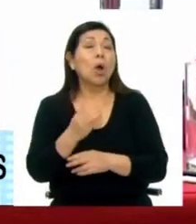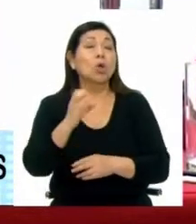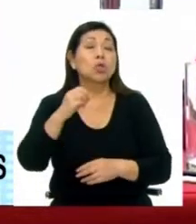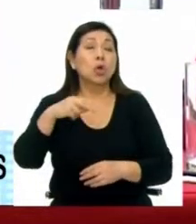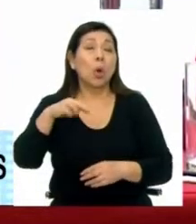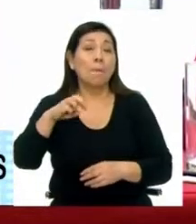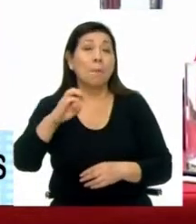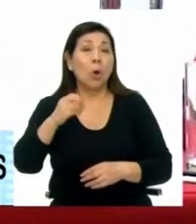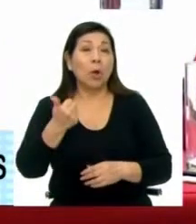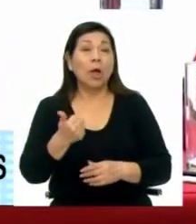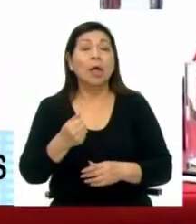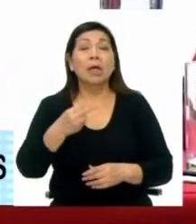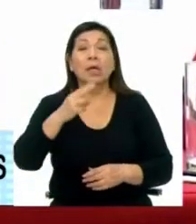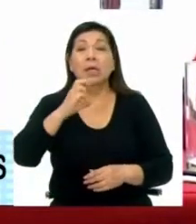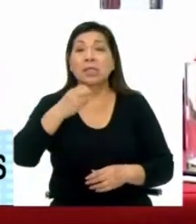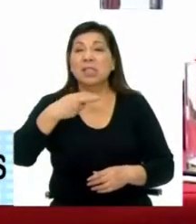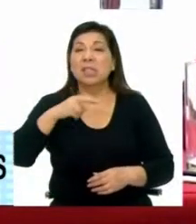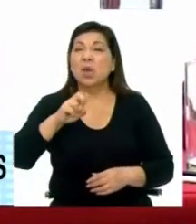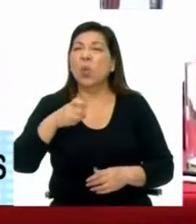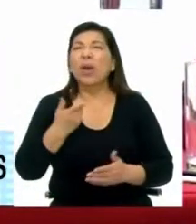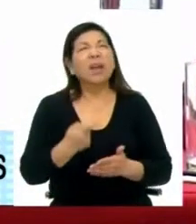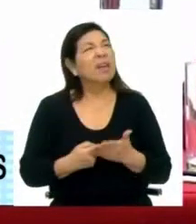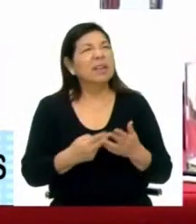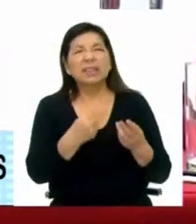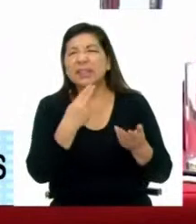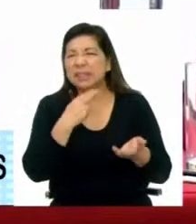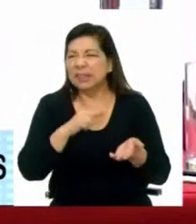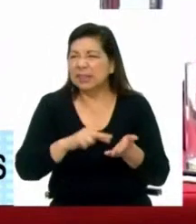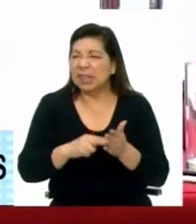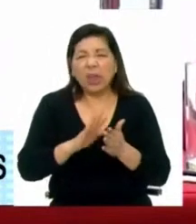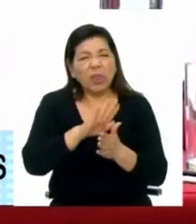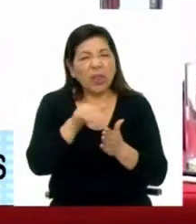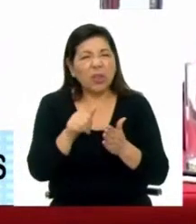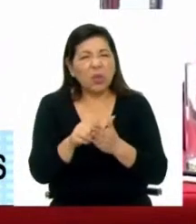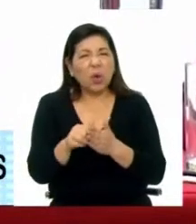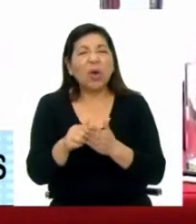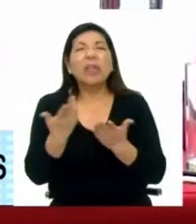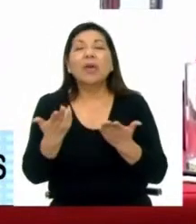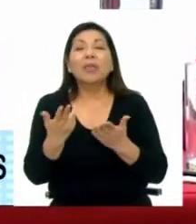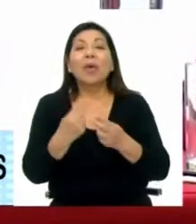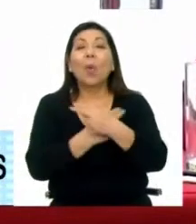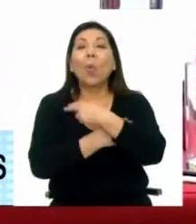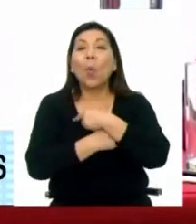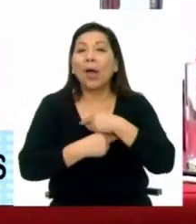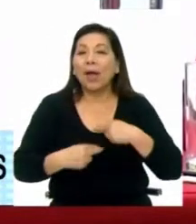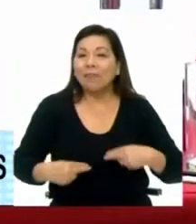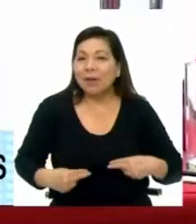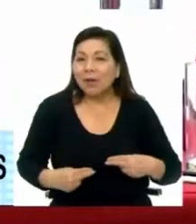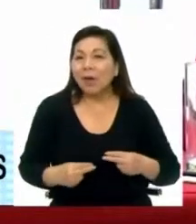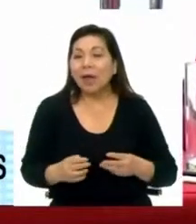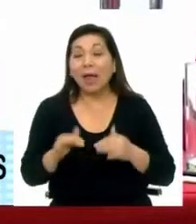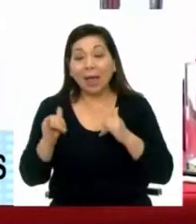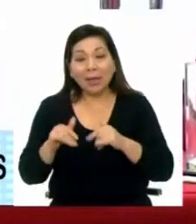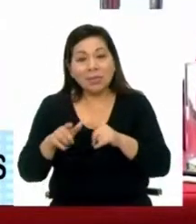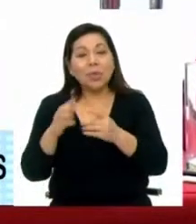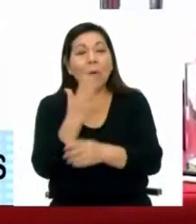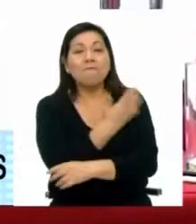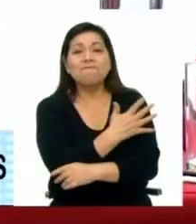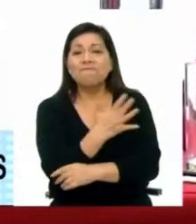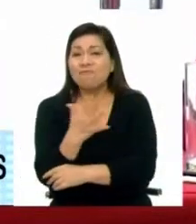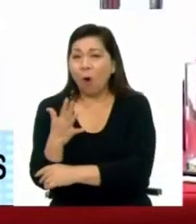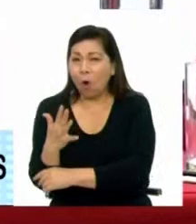Huachocolpa, Chiguana, que es una misión de todos los huancavelicanos de tener este